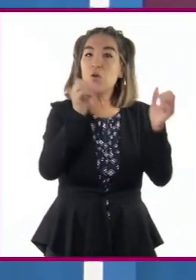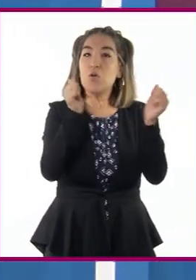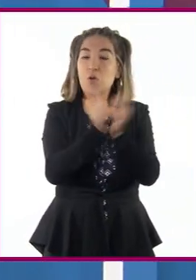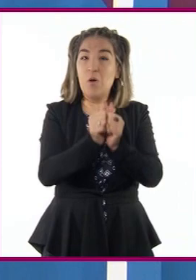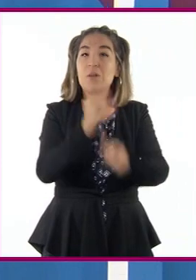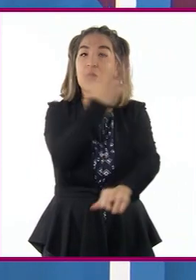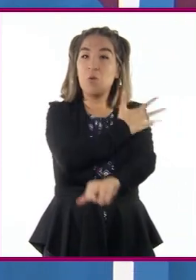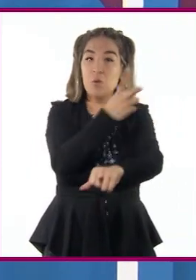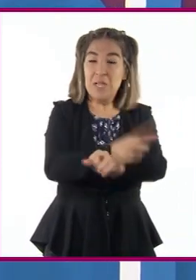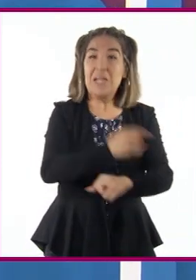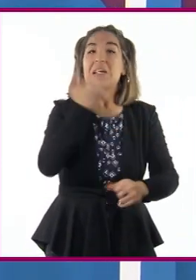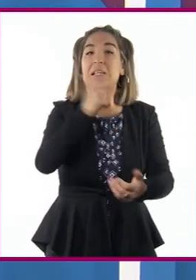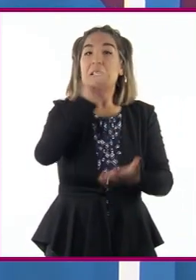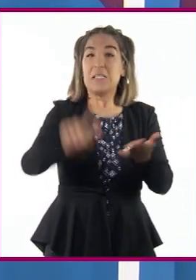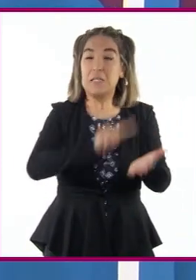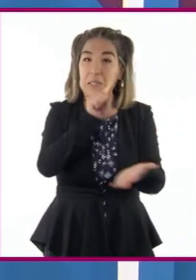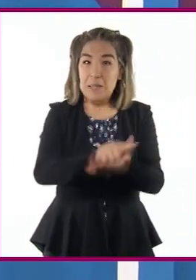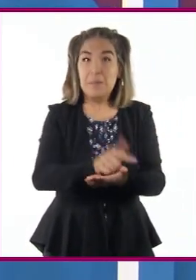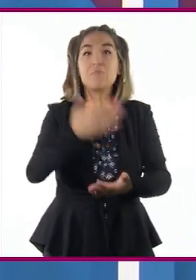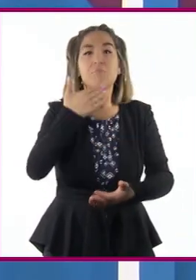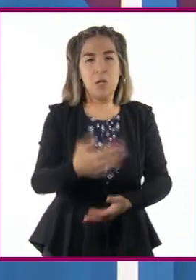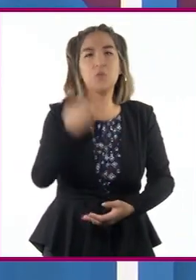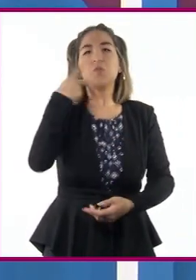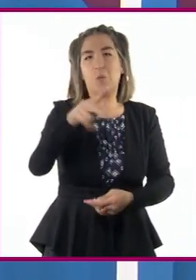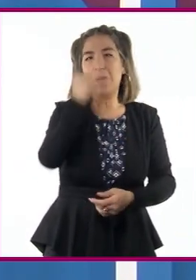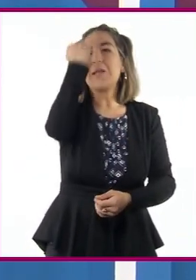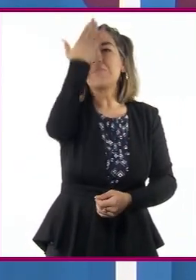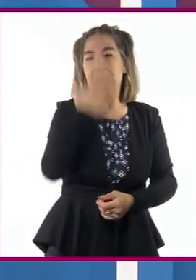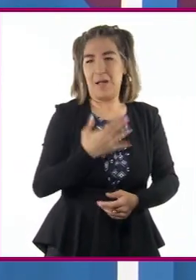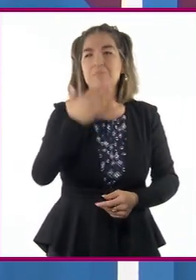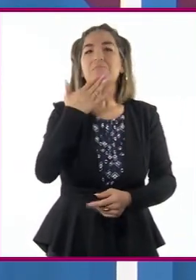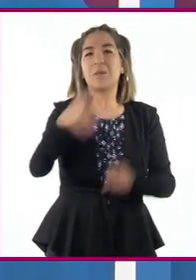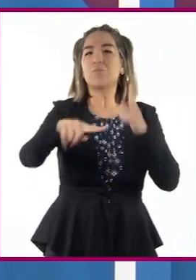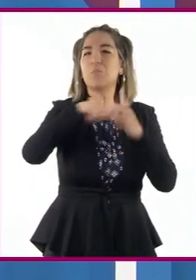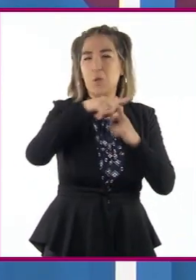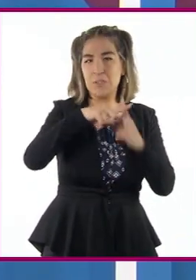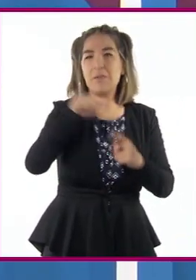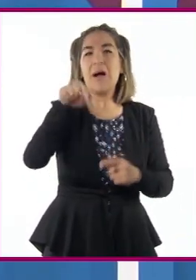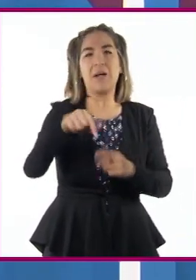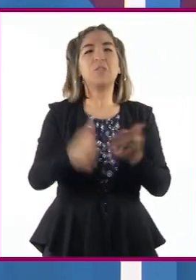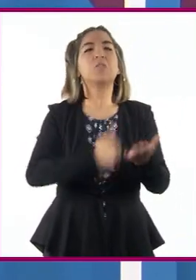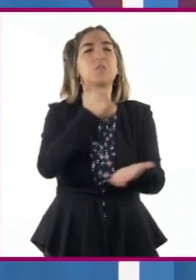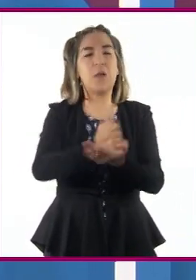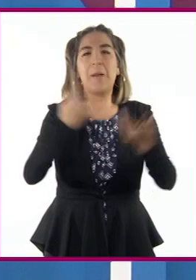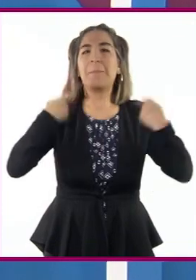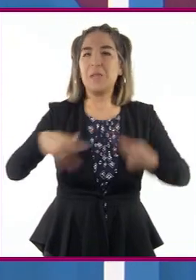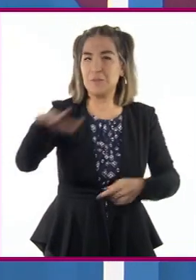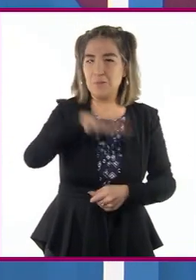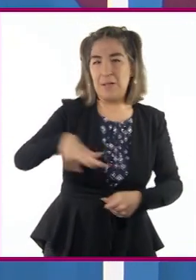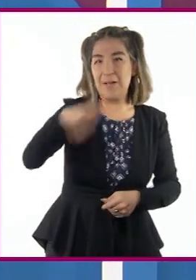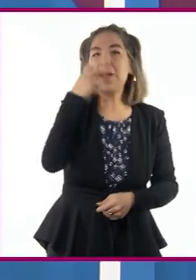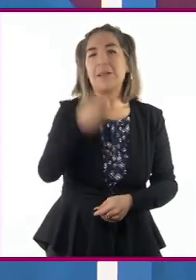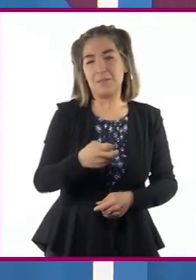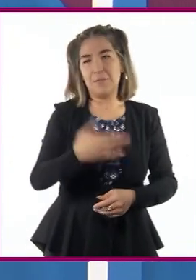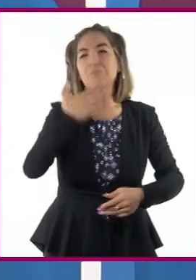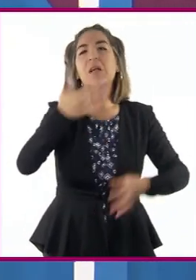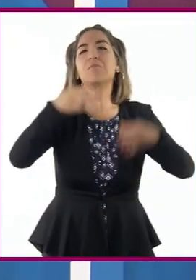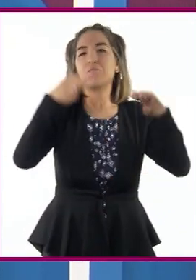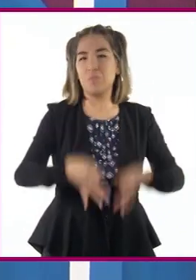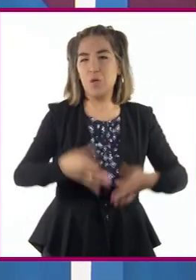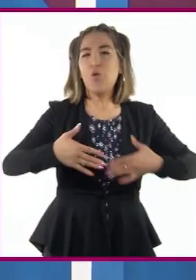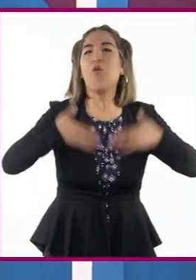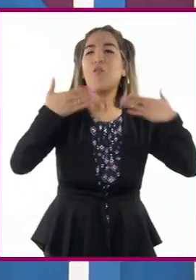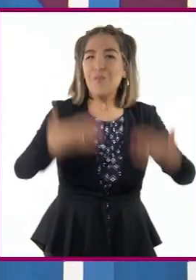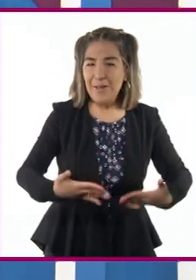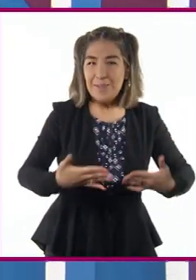con honestidad, ofrece una imagen positiva hacia la ciudadanía, por lo que tendrían legitimidad. Así que